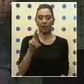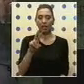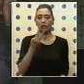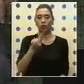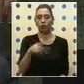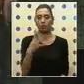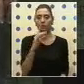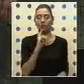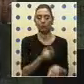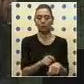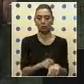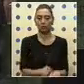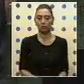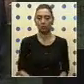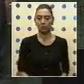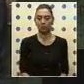y medio.